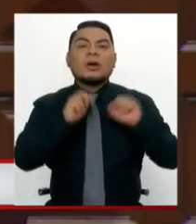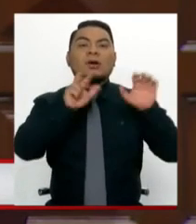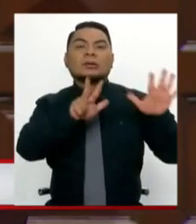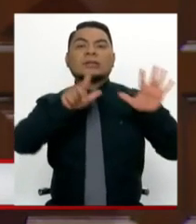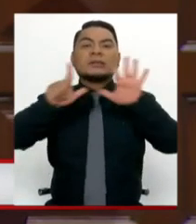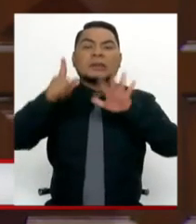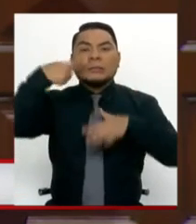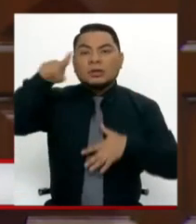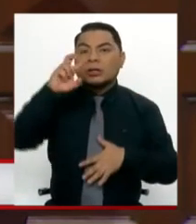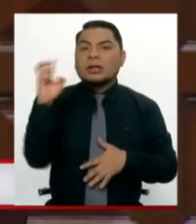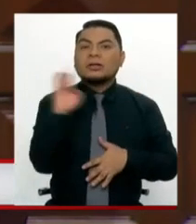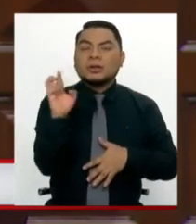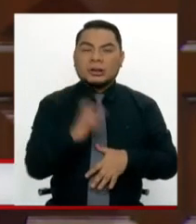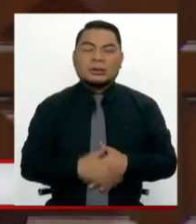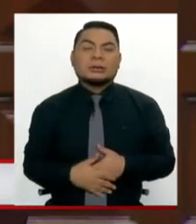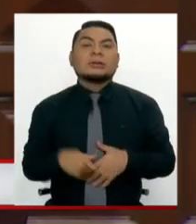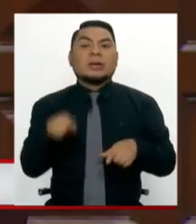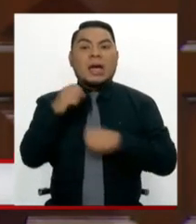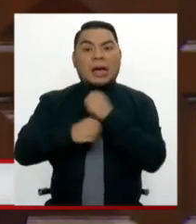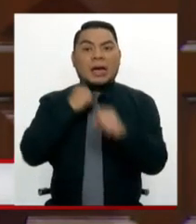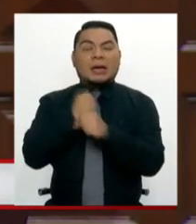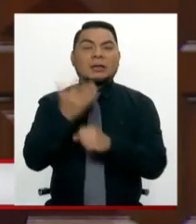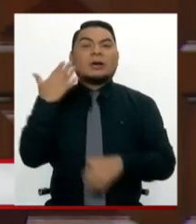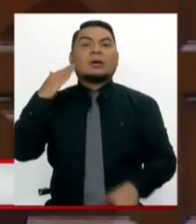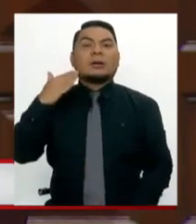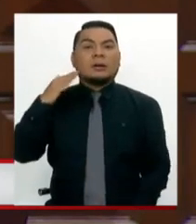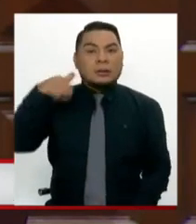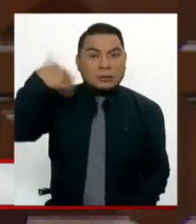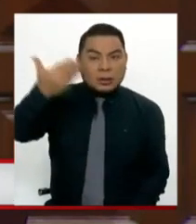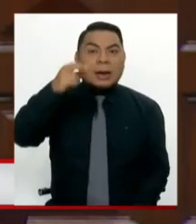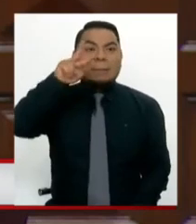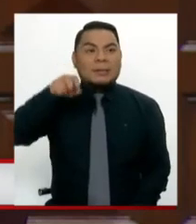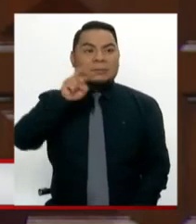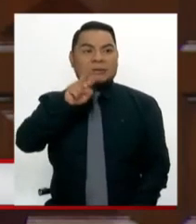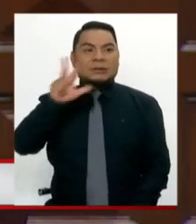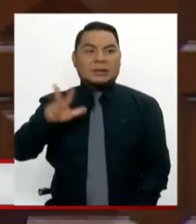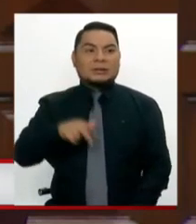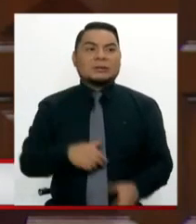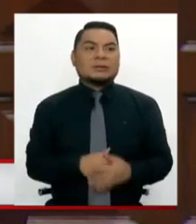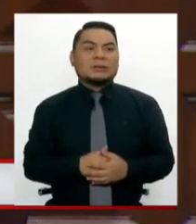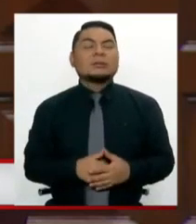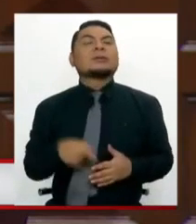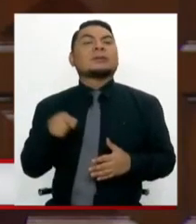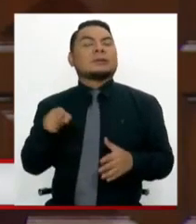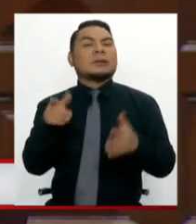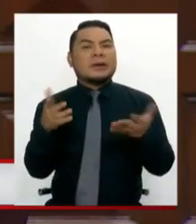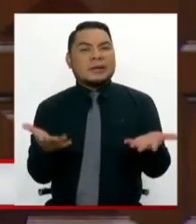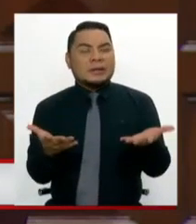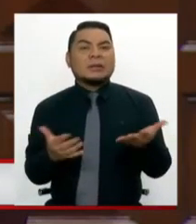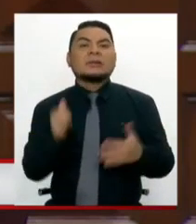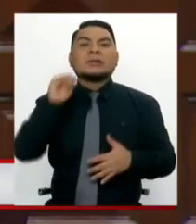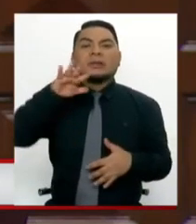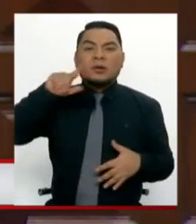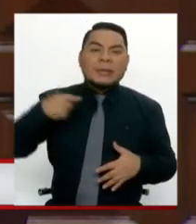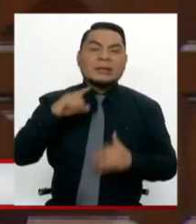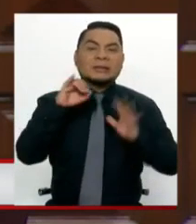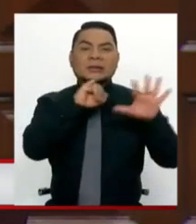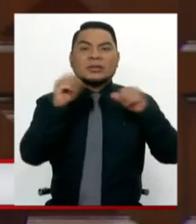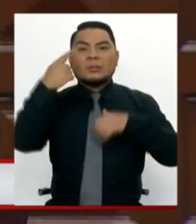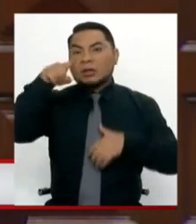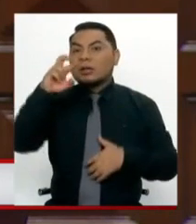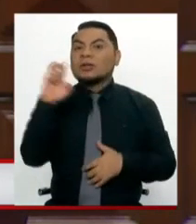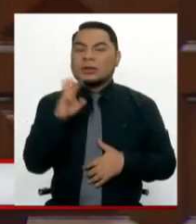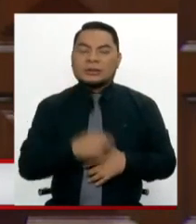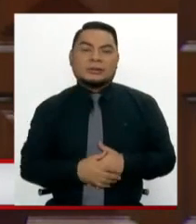1.887 millones de dólares y para el año 2023 se captarían 5.600 millones